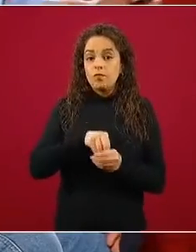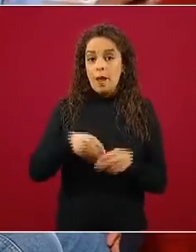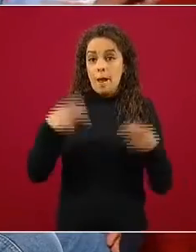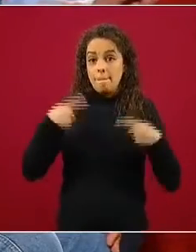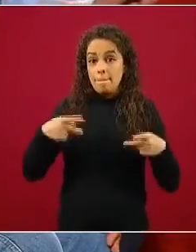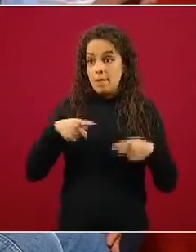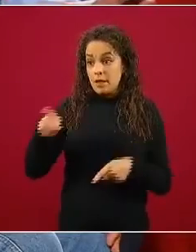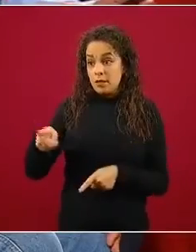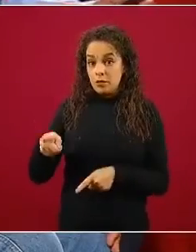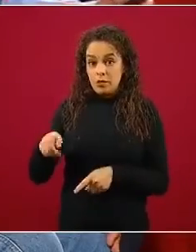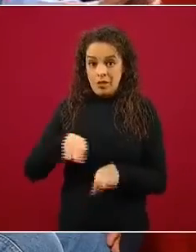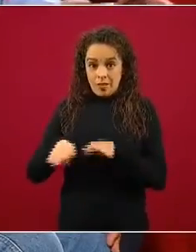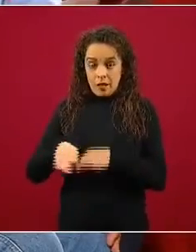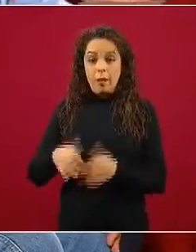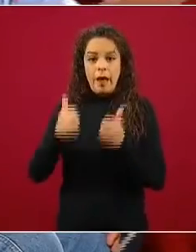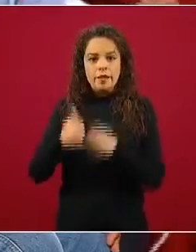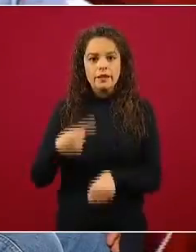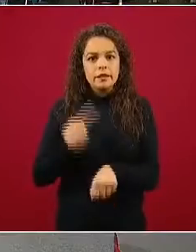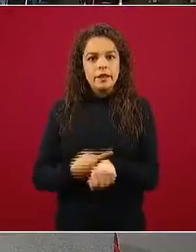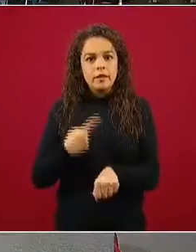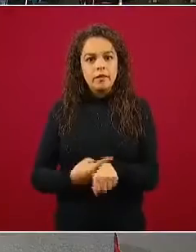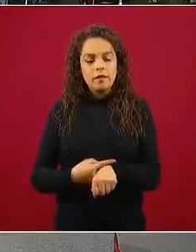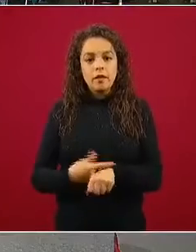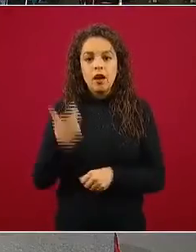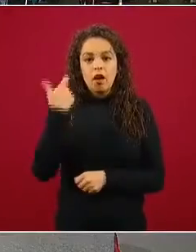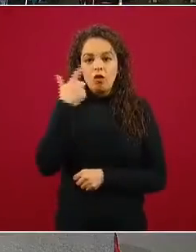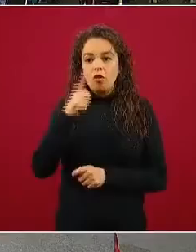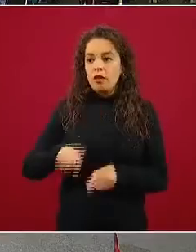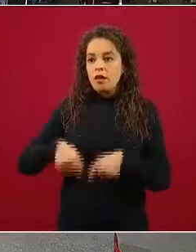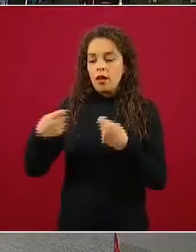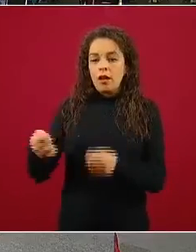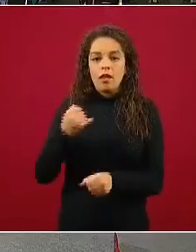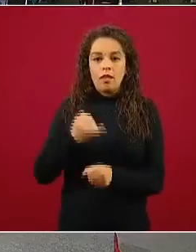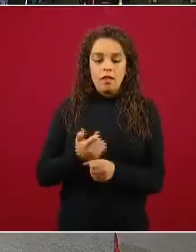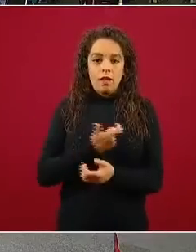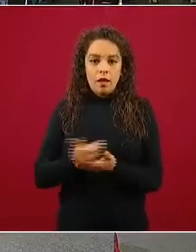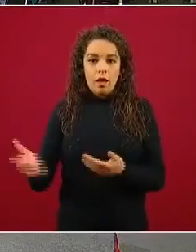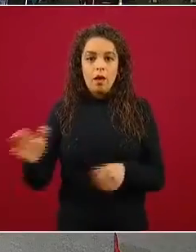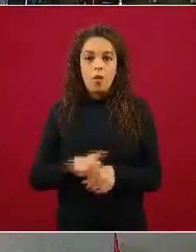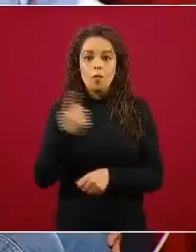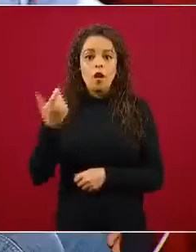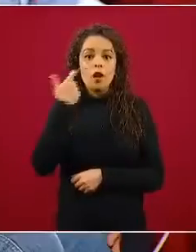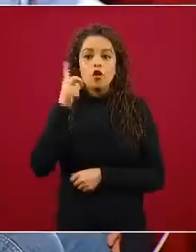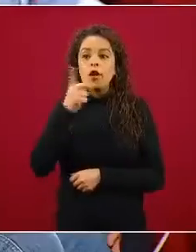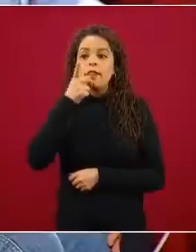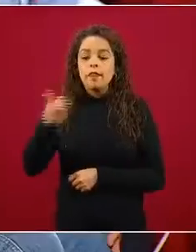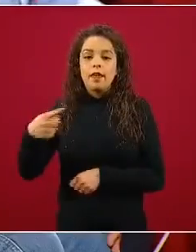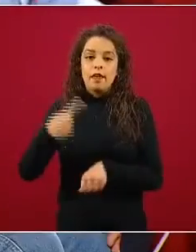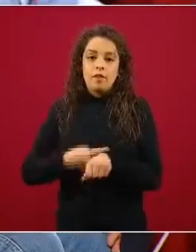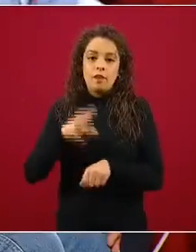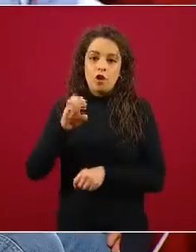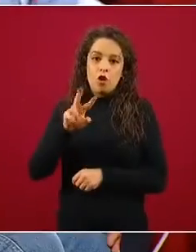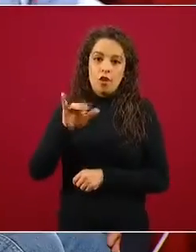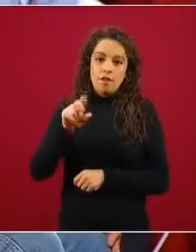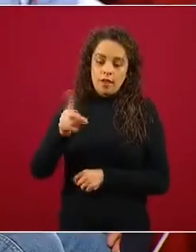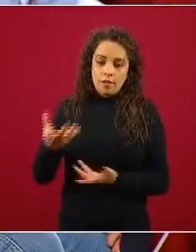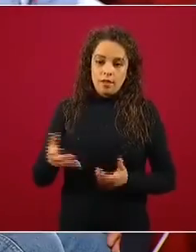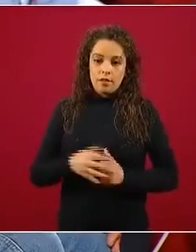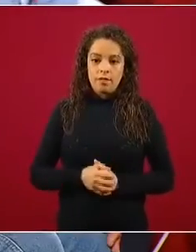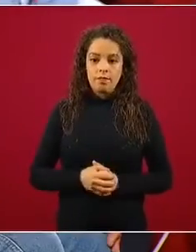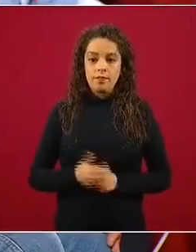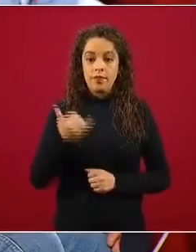enfermos o que no les quieren dar incapacidades porque no dice específicamente que tienen COVID, y bueno, pues no todos tienen COVID porque no todos les hacen la